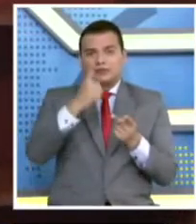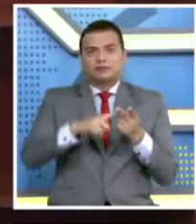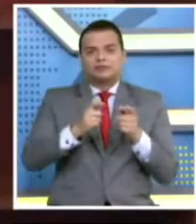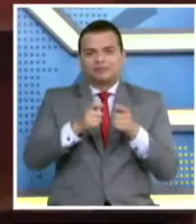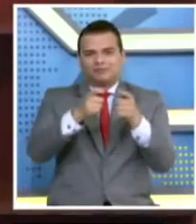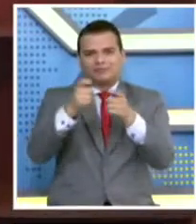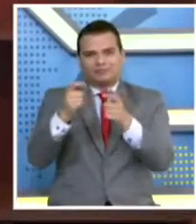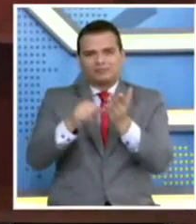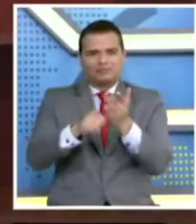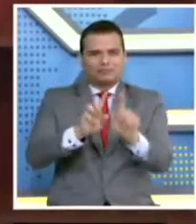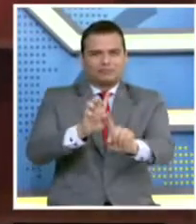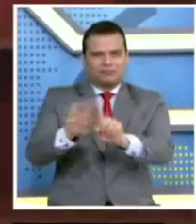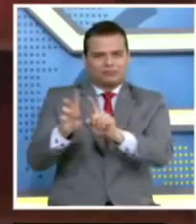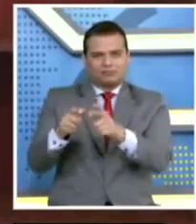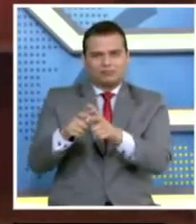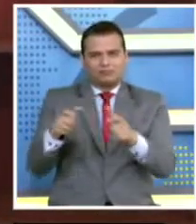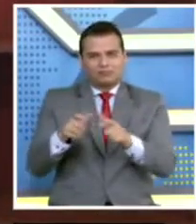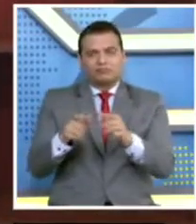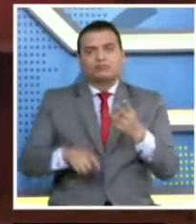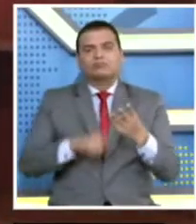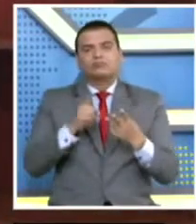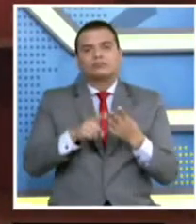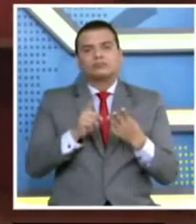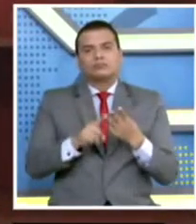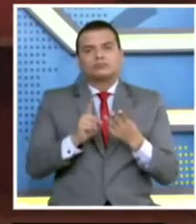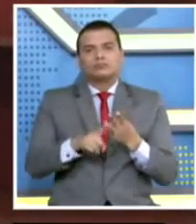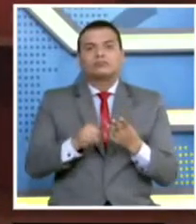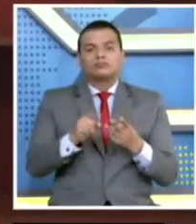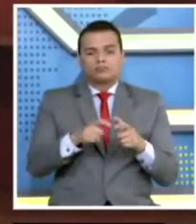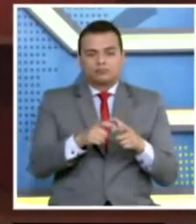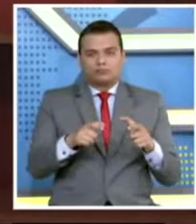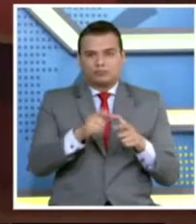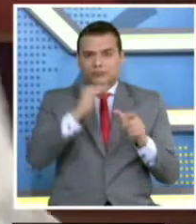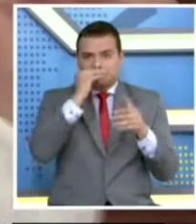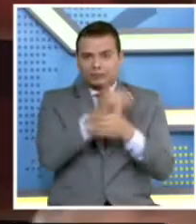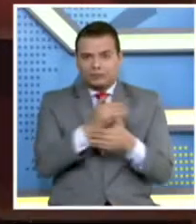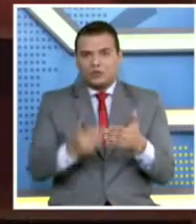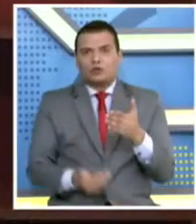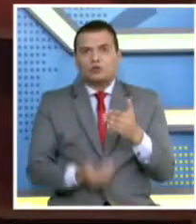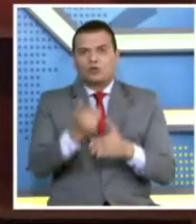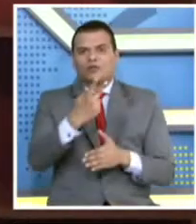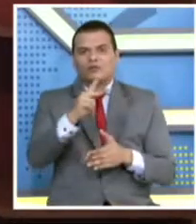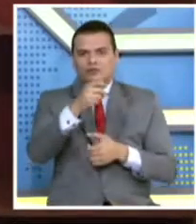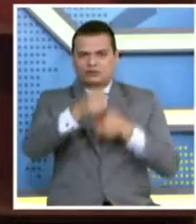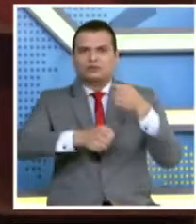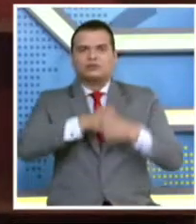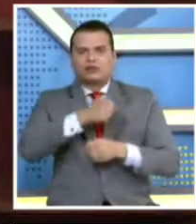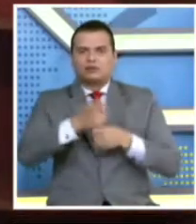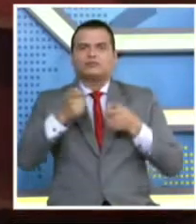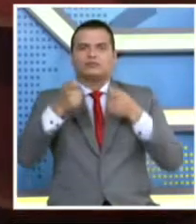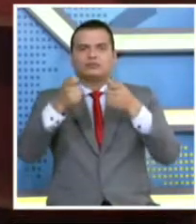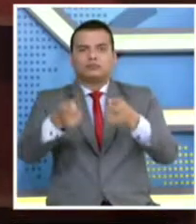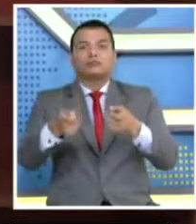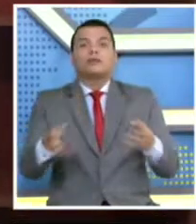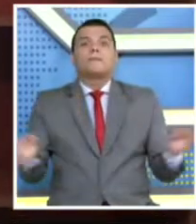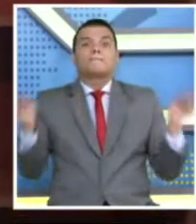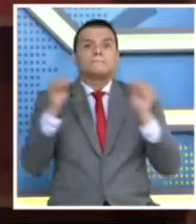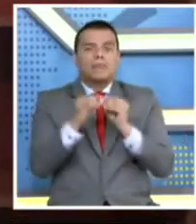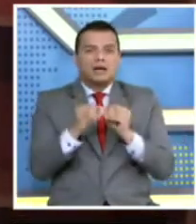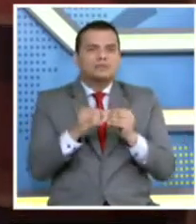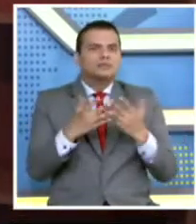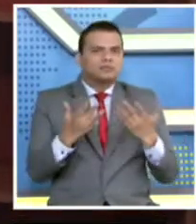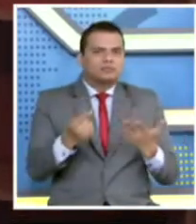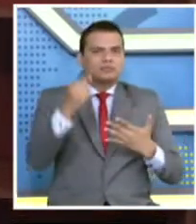de documentos, renovación tarjeta de identidad y los demás servicios los prestaremos a través de la página